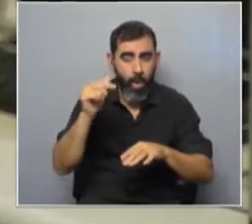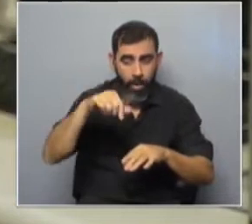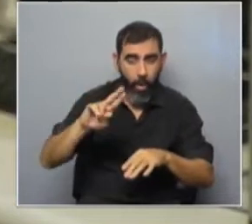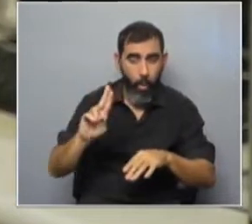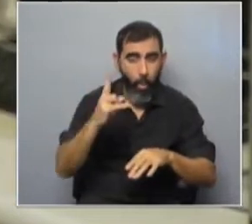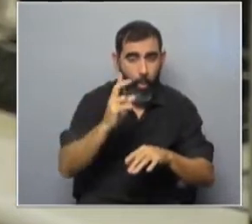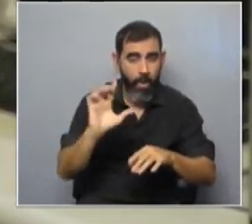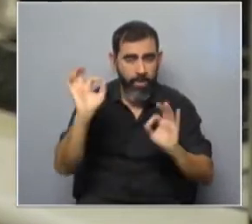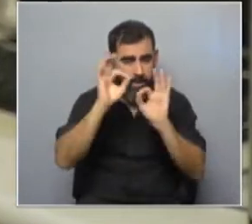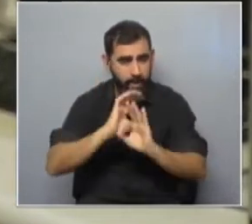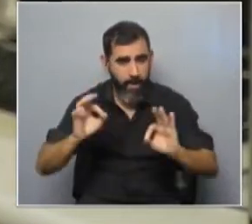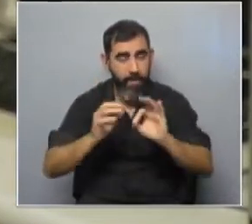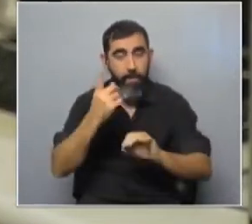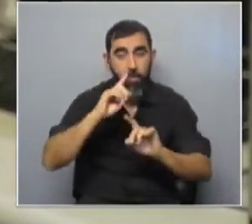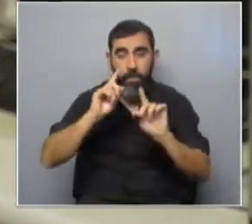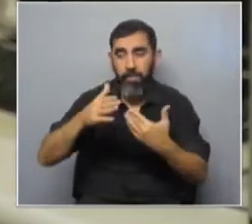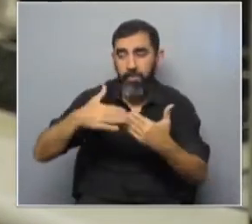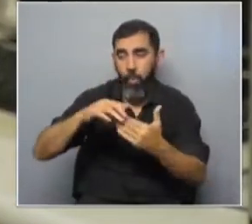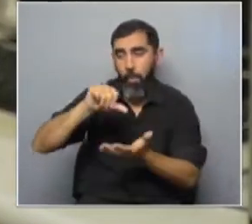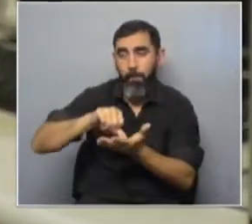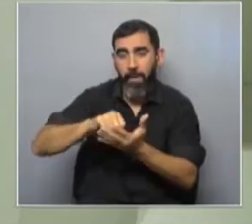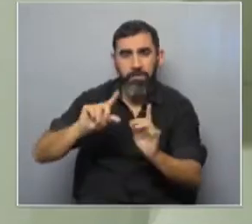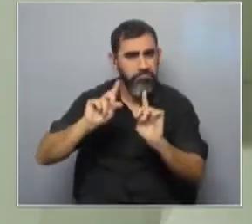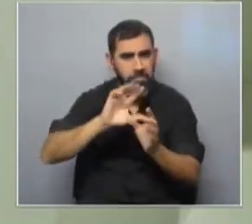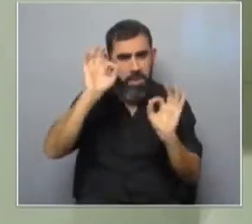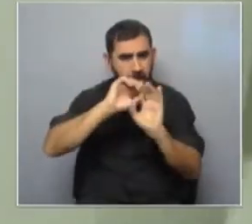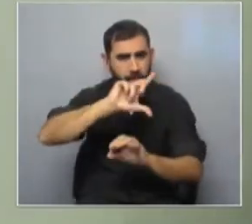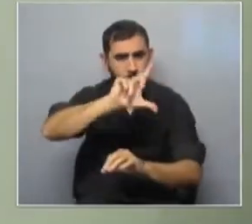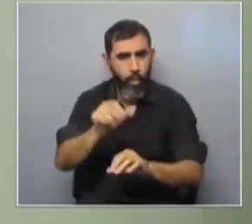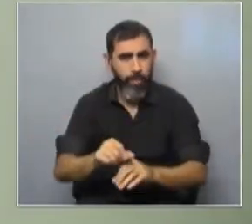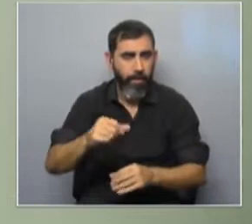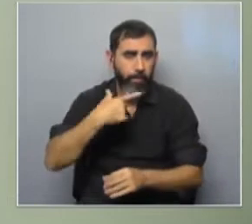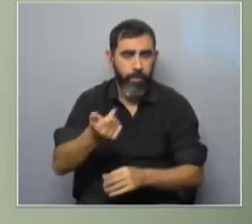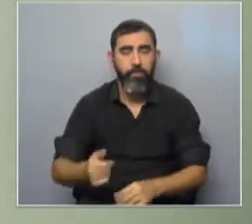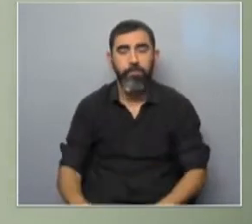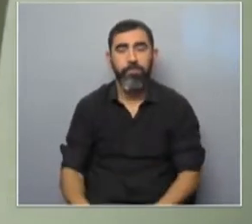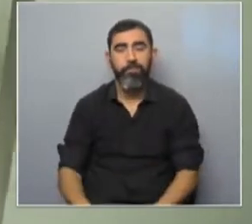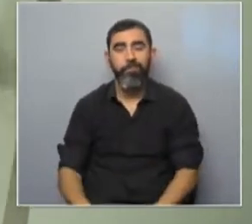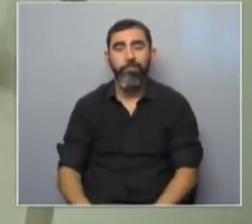Uruguay, obviamente, pero tampoco a nivel de la región de Sudamérica.